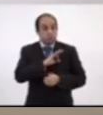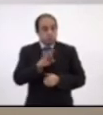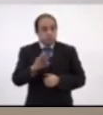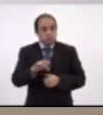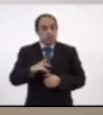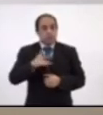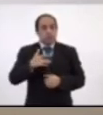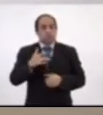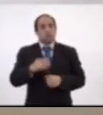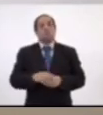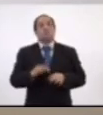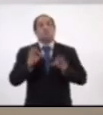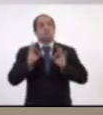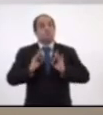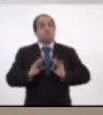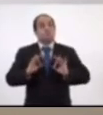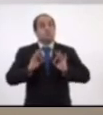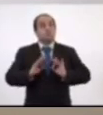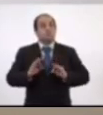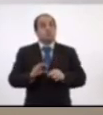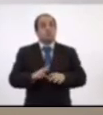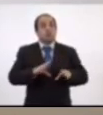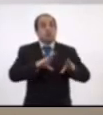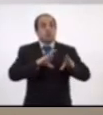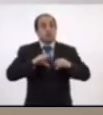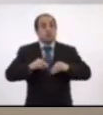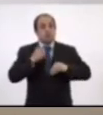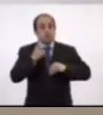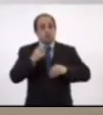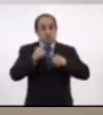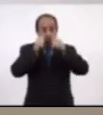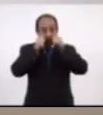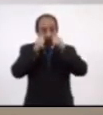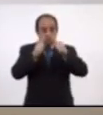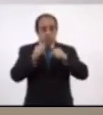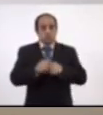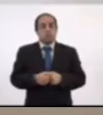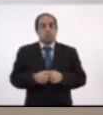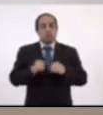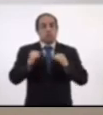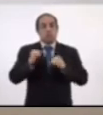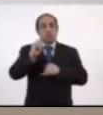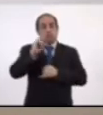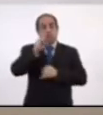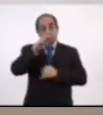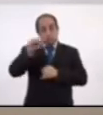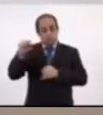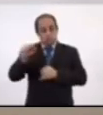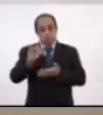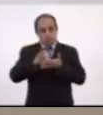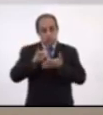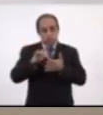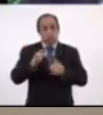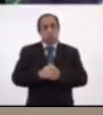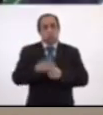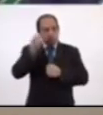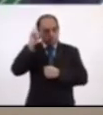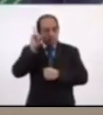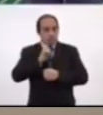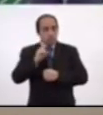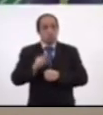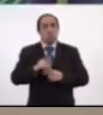ya tranquila de recuperar estas atenciones en el Instituto Mexicano del Seguro Social. Muchas gracias, doctora, y gracias a todos y a